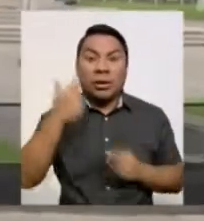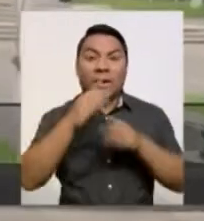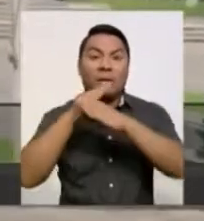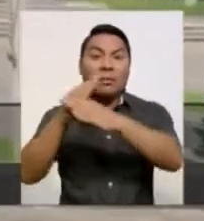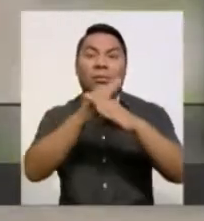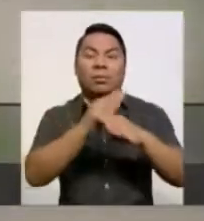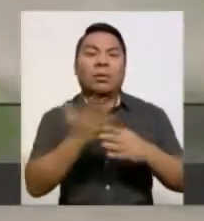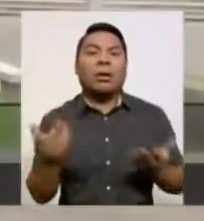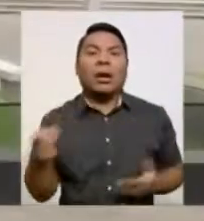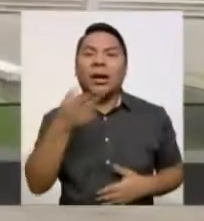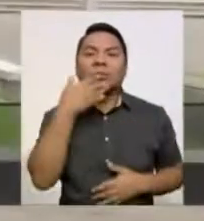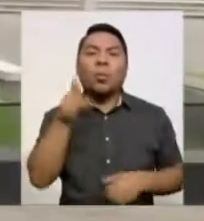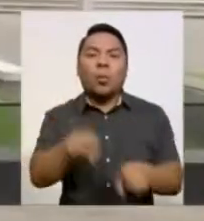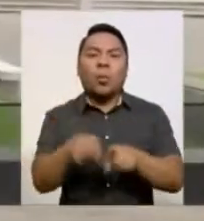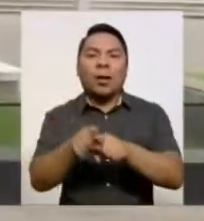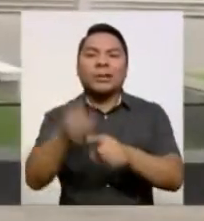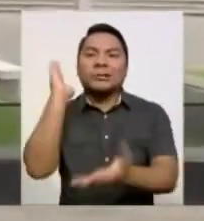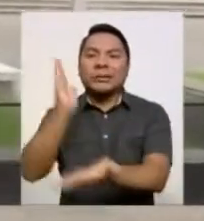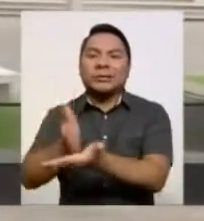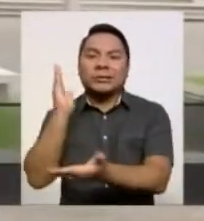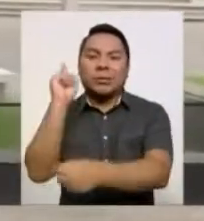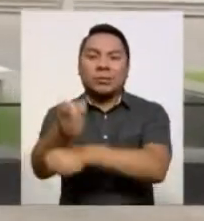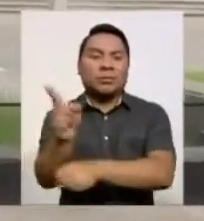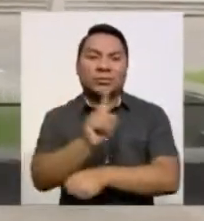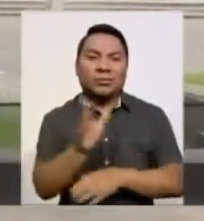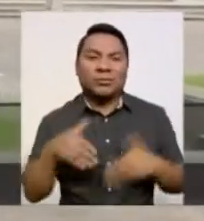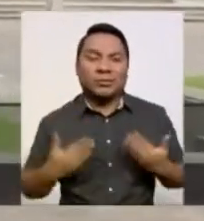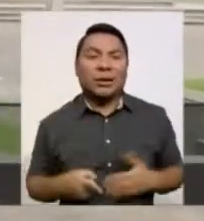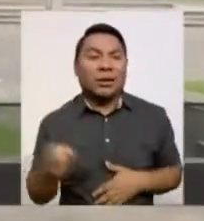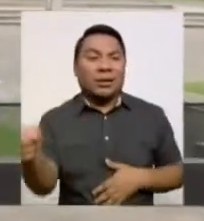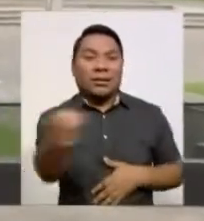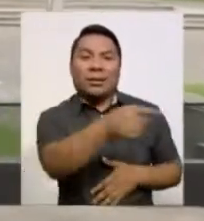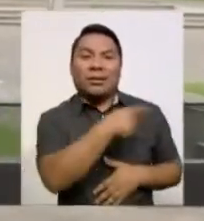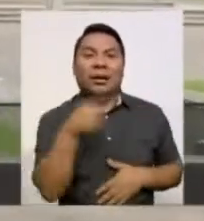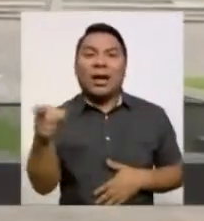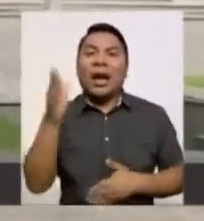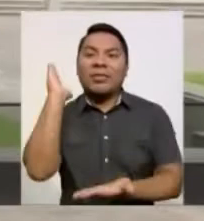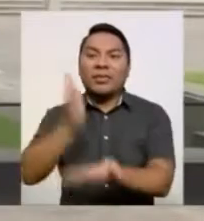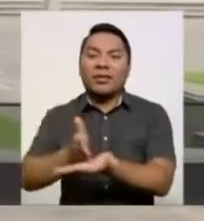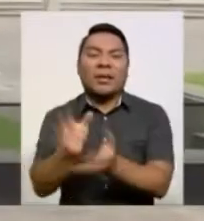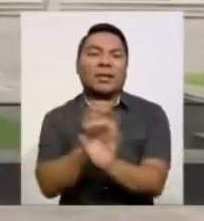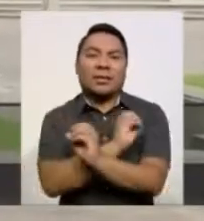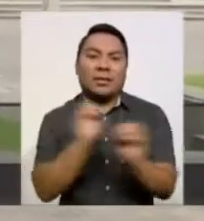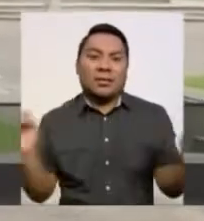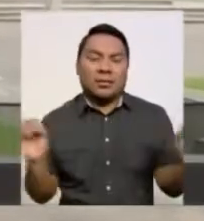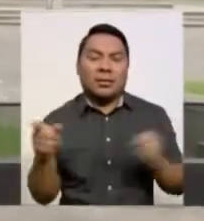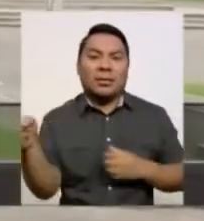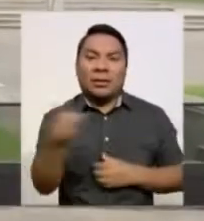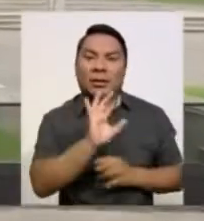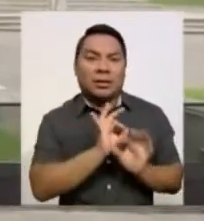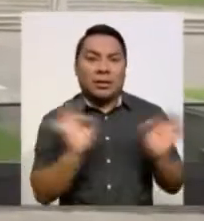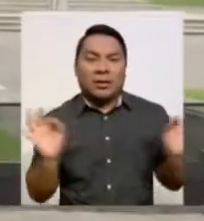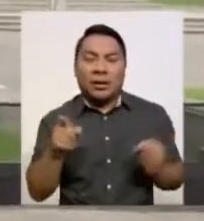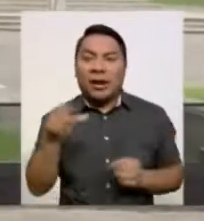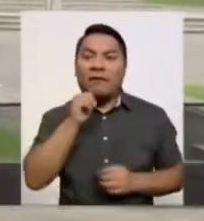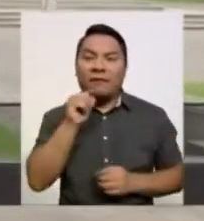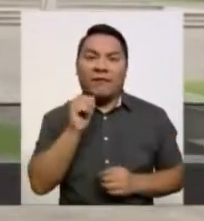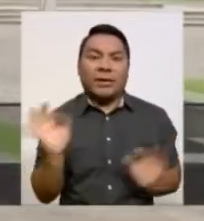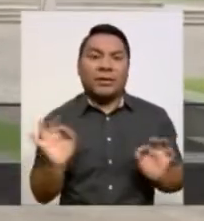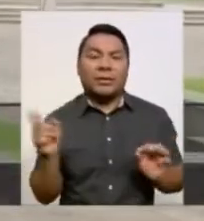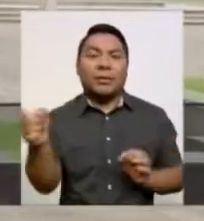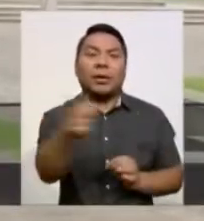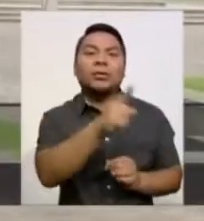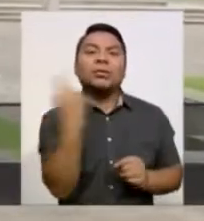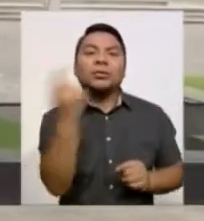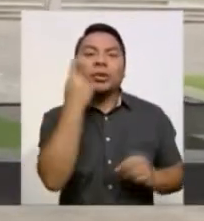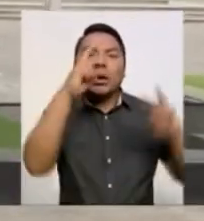de inocencia. Nadie puede negarle el derecho a una empresa que no ha sido sentenciada por corrupción o que no ha reconocido corrupción, que pueda participar en un